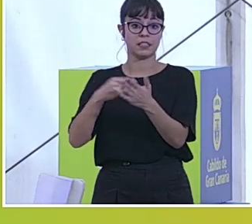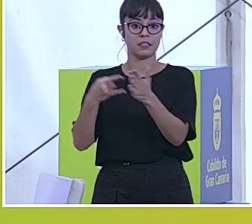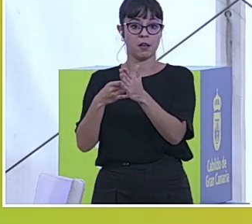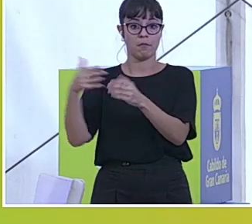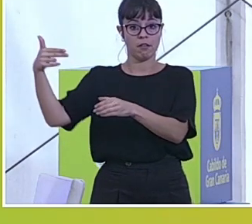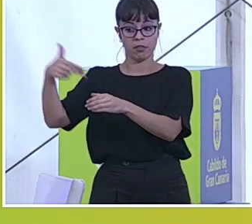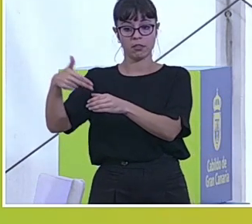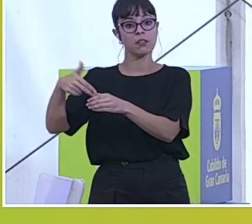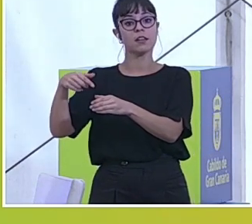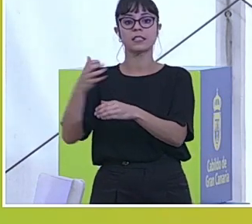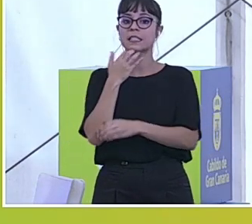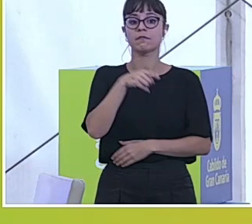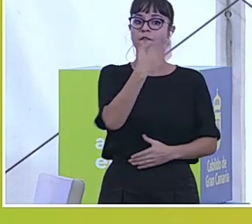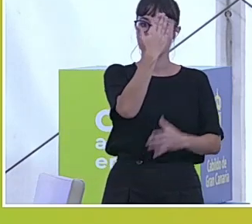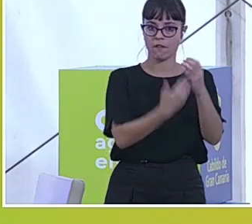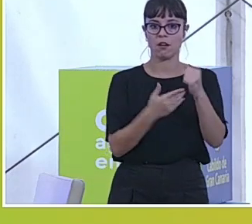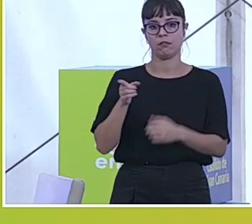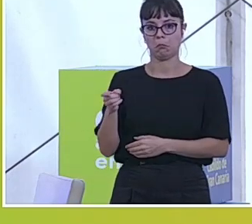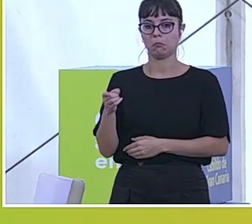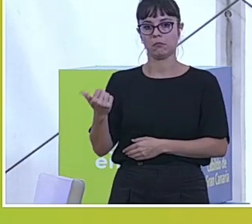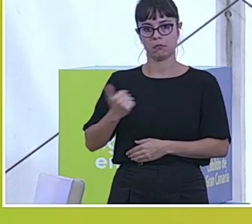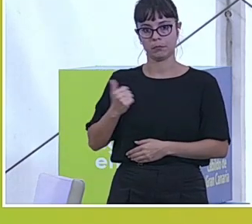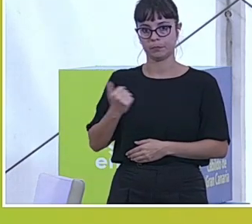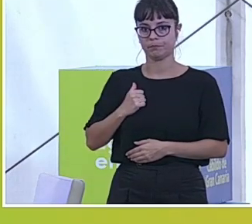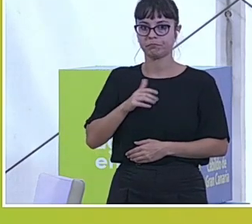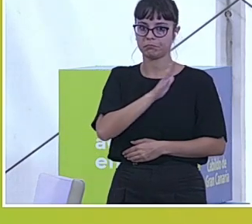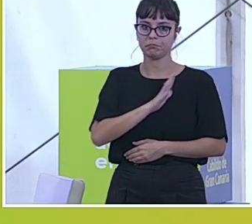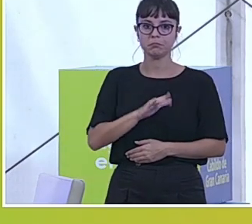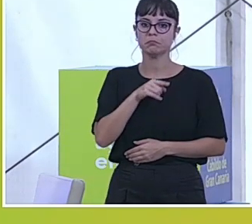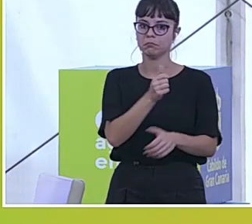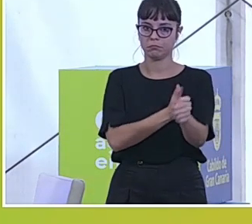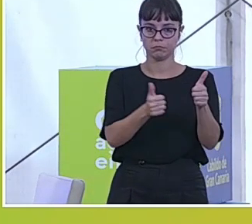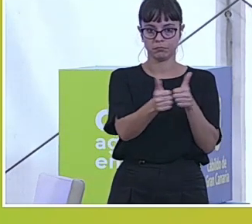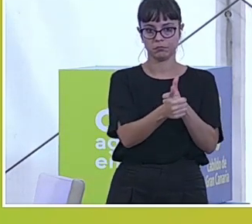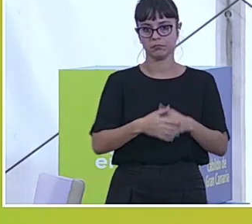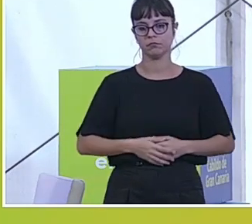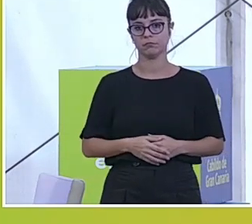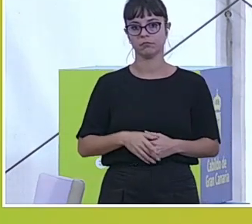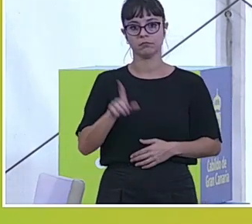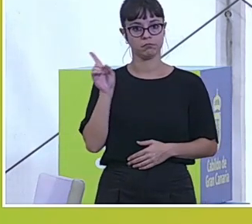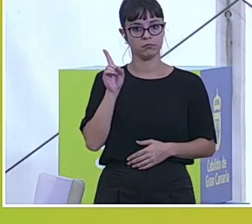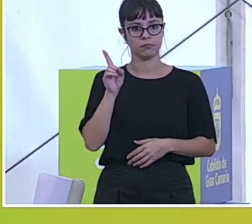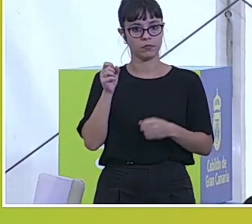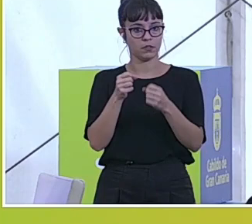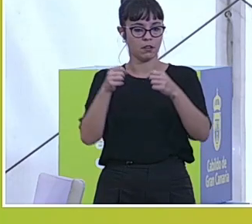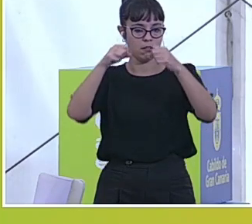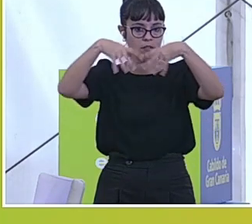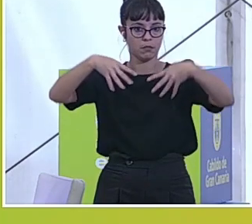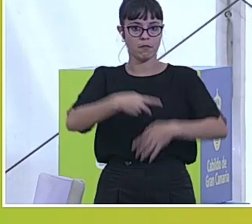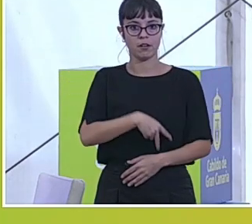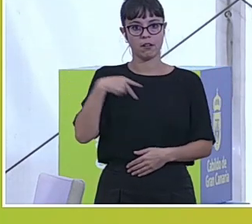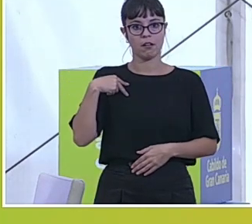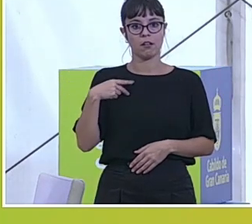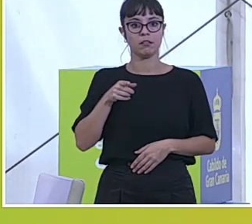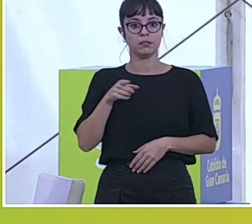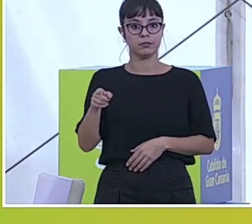¿vale? Fundamentalmente ese es el sistema o el esquema general. Este es el